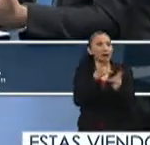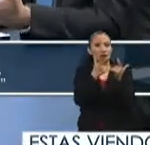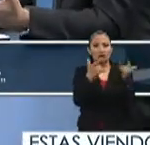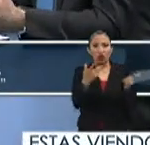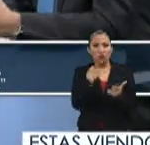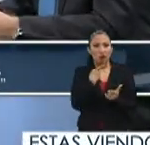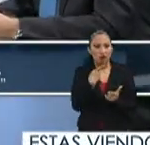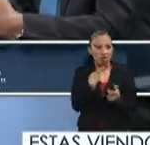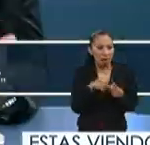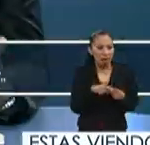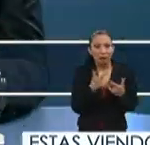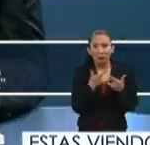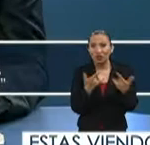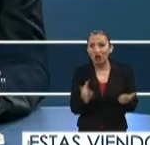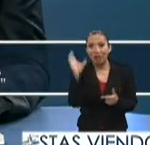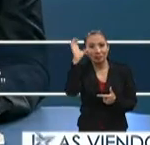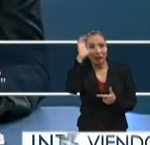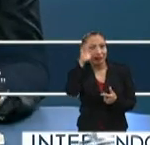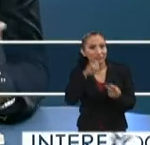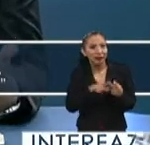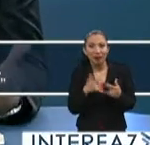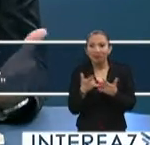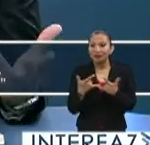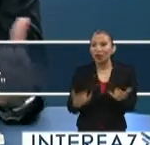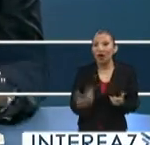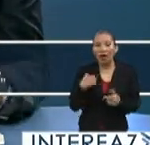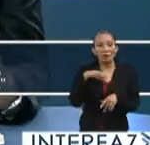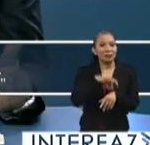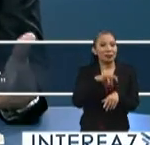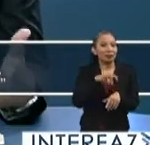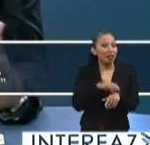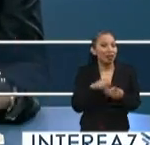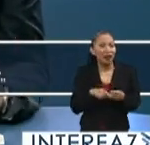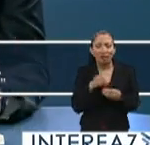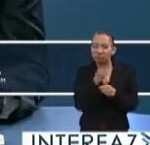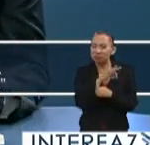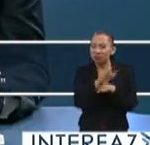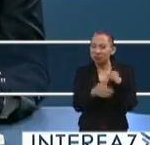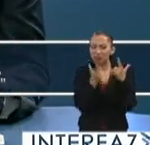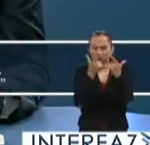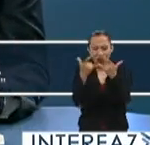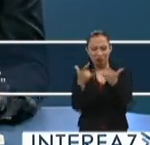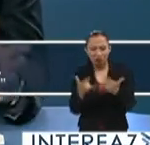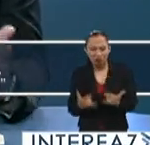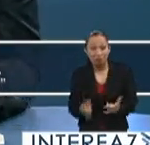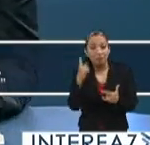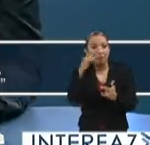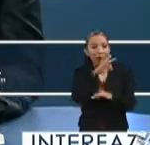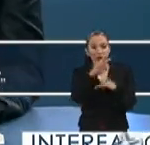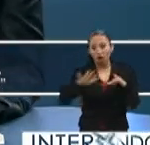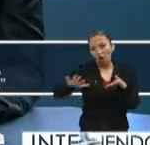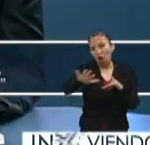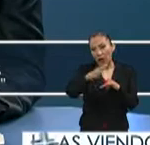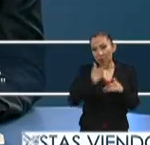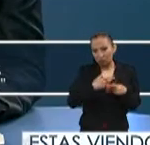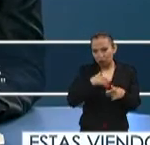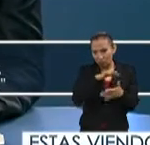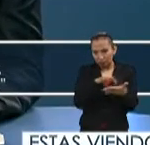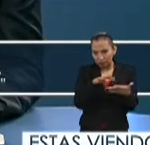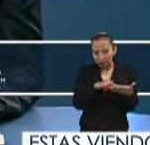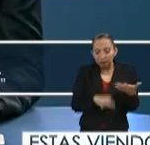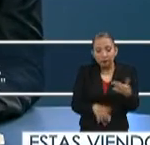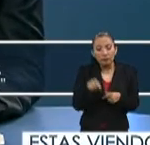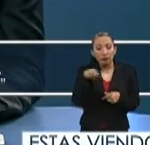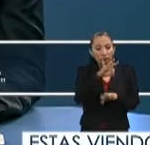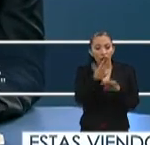en la política, hay historias de la ciencia, hay historias de la medicina, hay todo tipo de historias para todos los lectores y